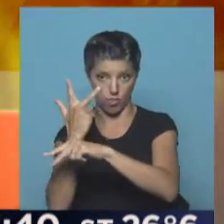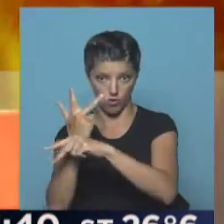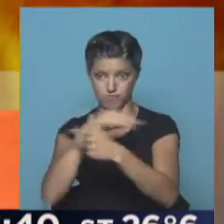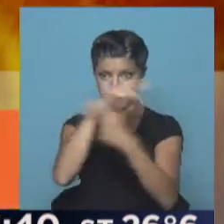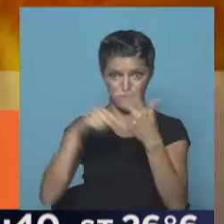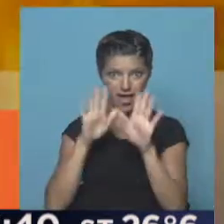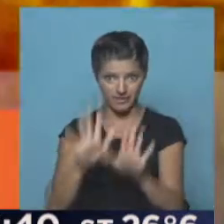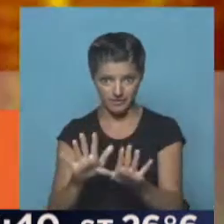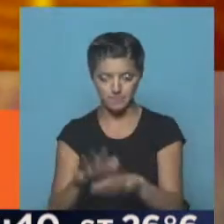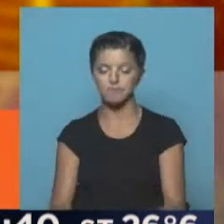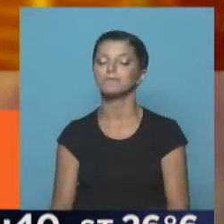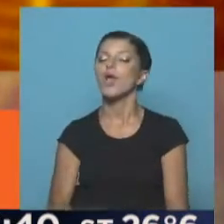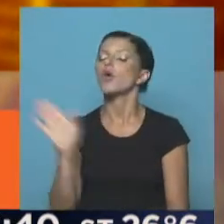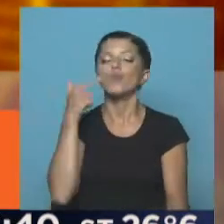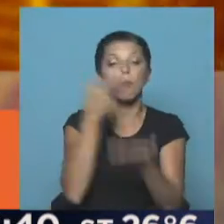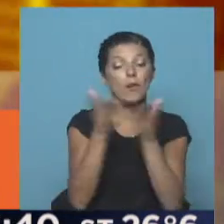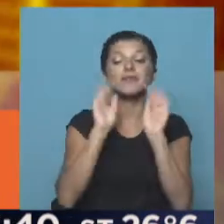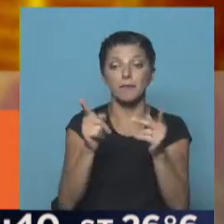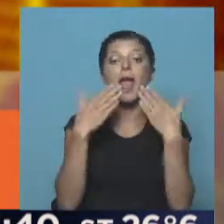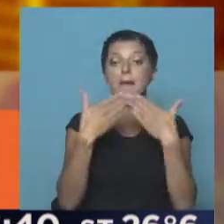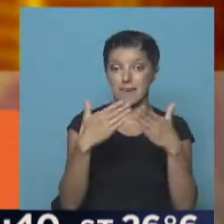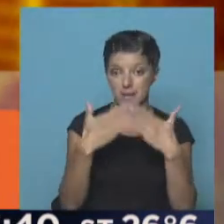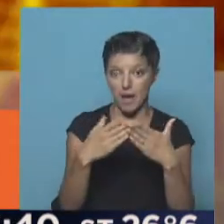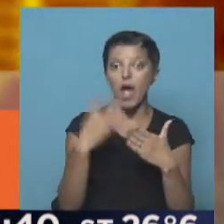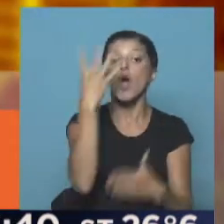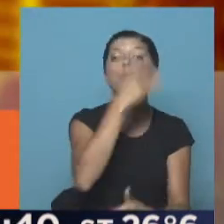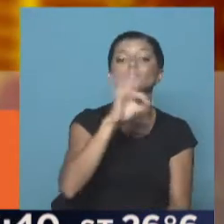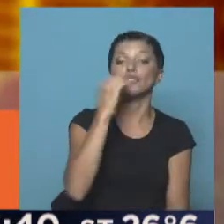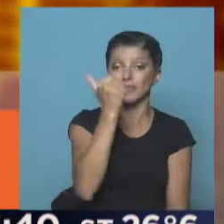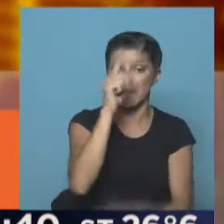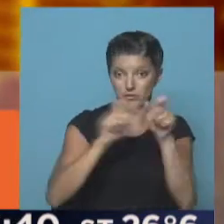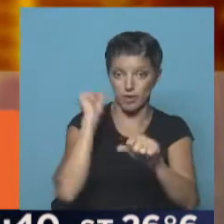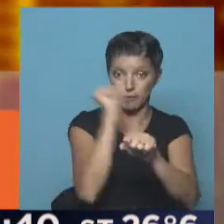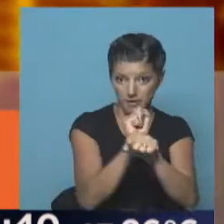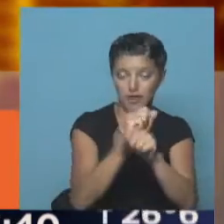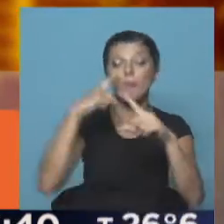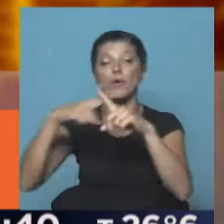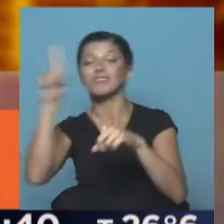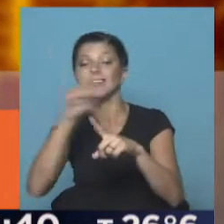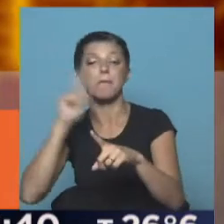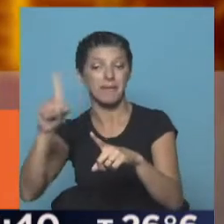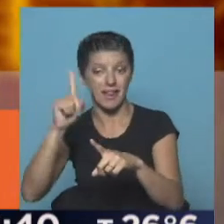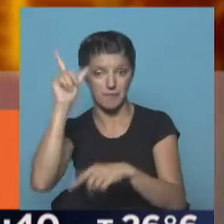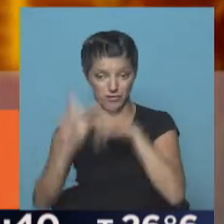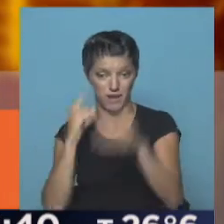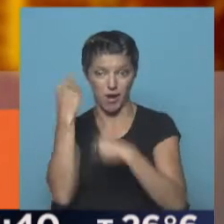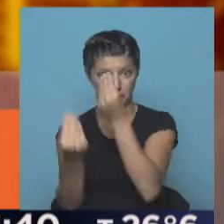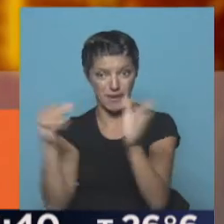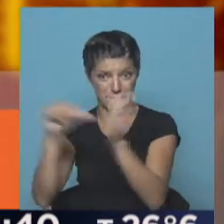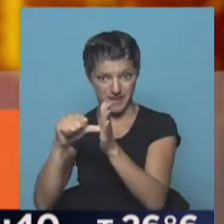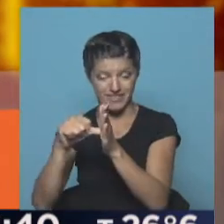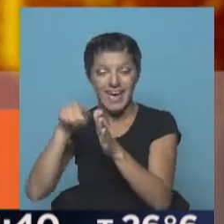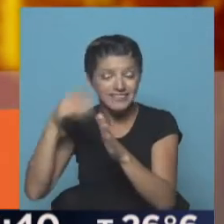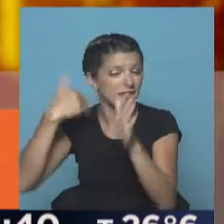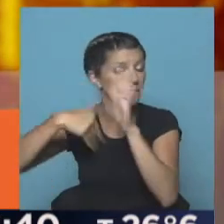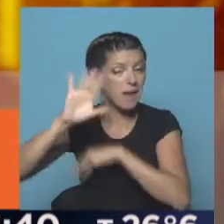oficiales dan cuenta que en Panamá hay 406 presos por cada 100.000 habitantes y es el porcentual más